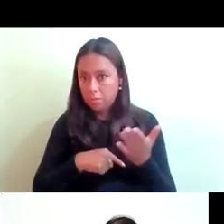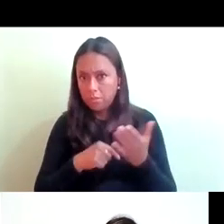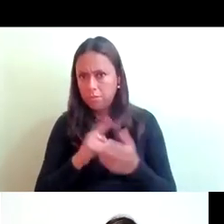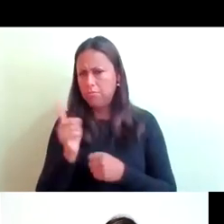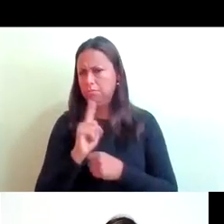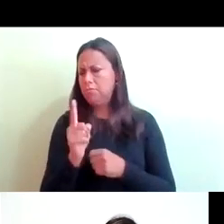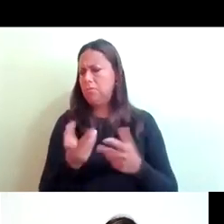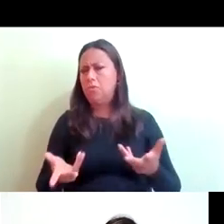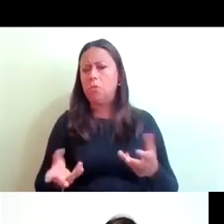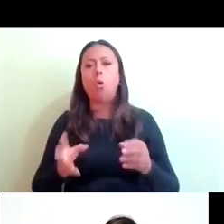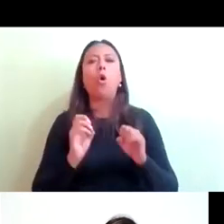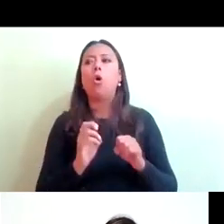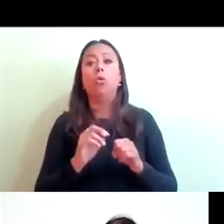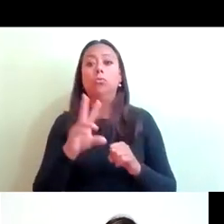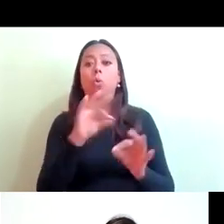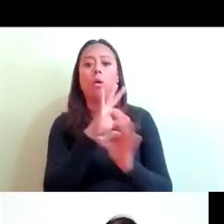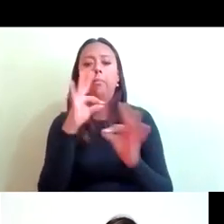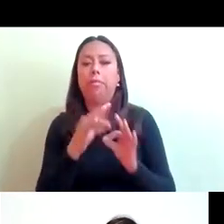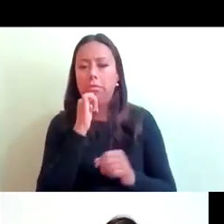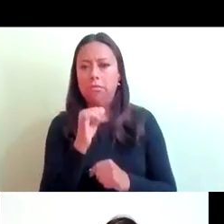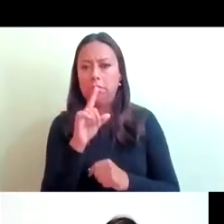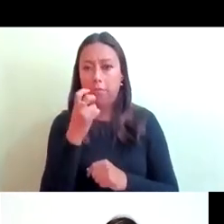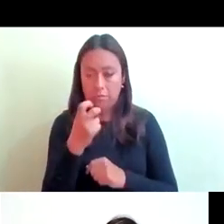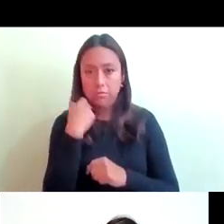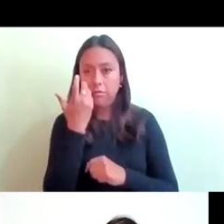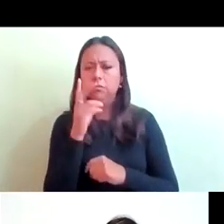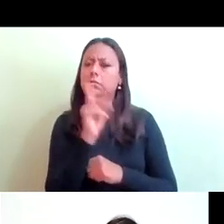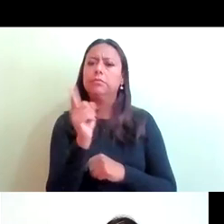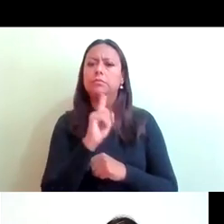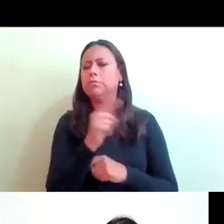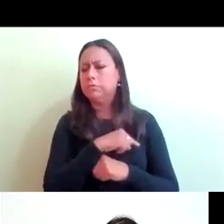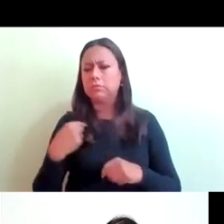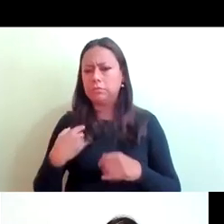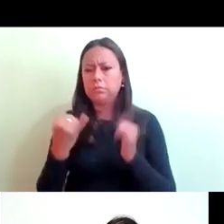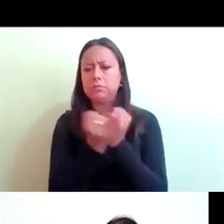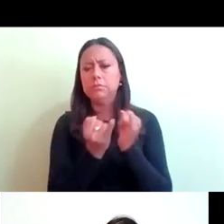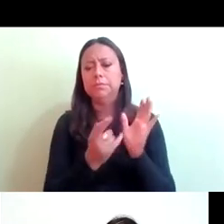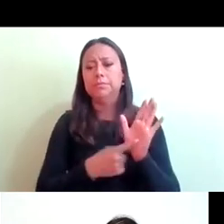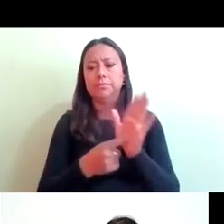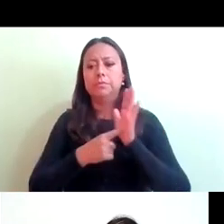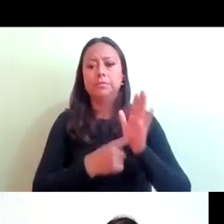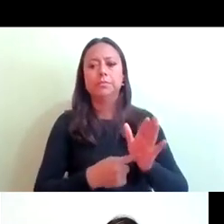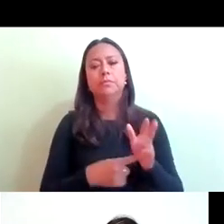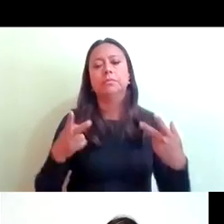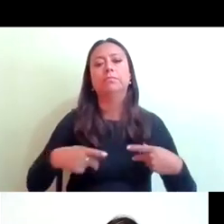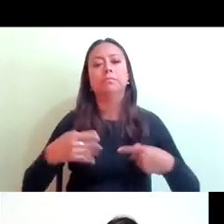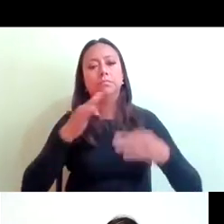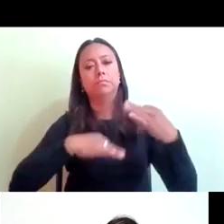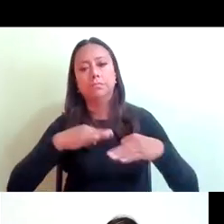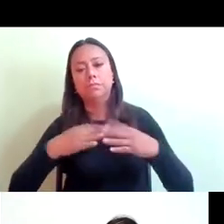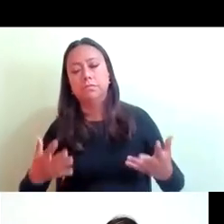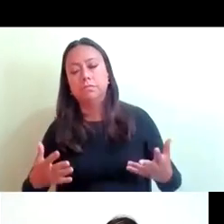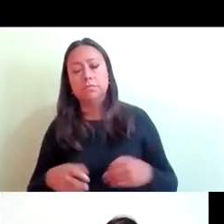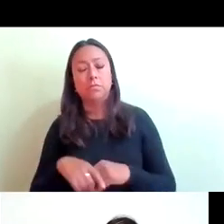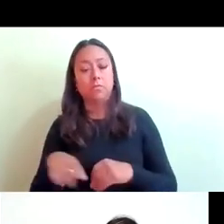mismo sentido del análisis que presentaron la ciudadanía. Ellos solicitaban